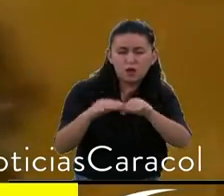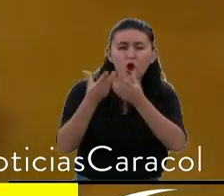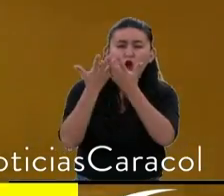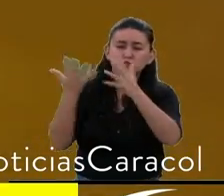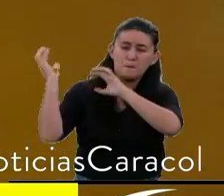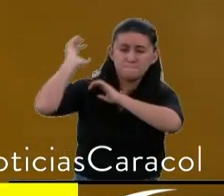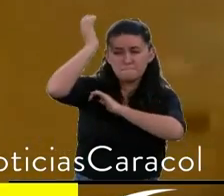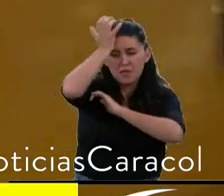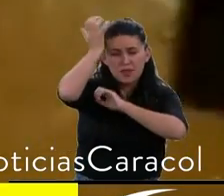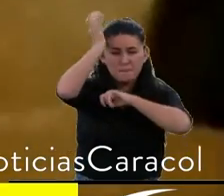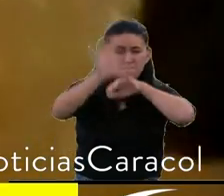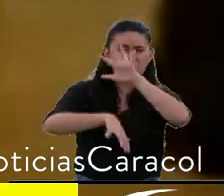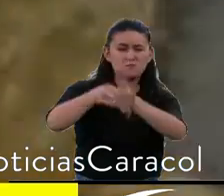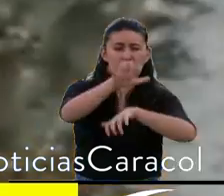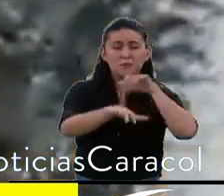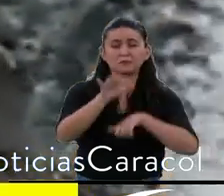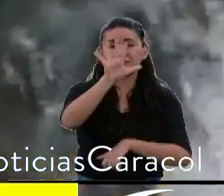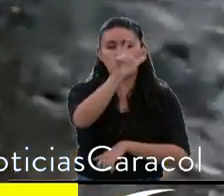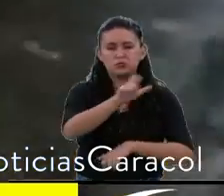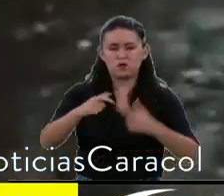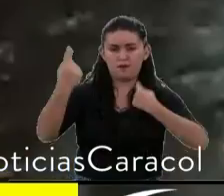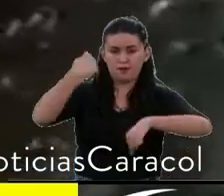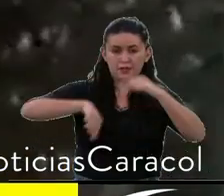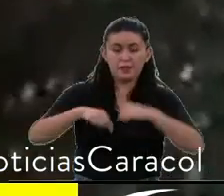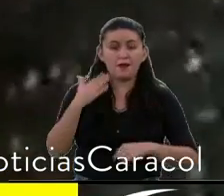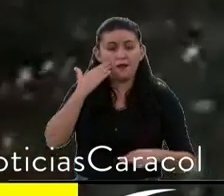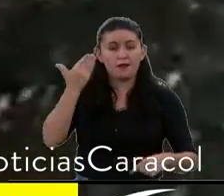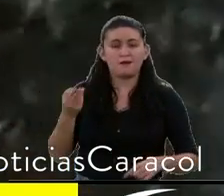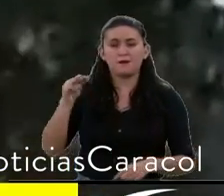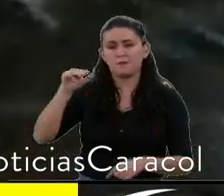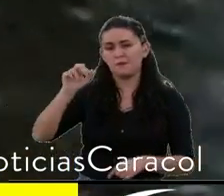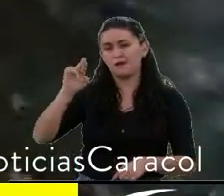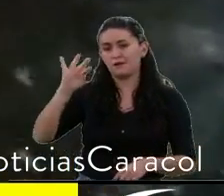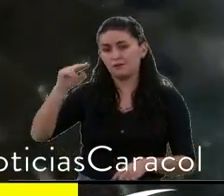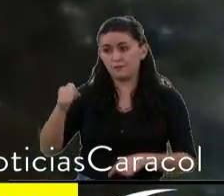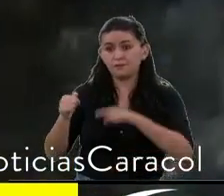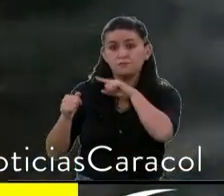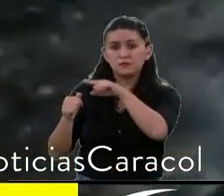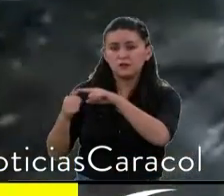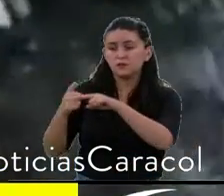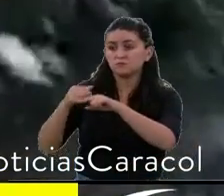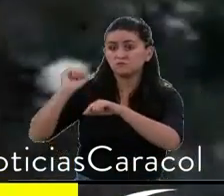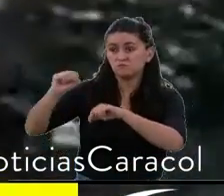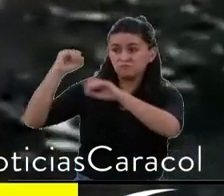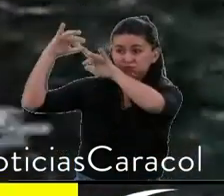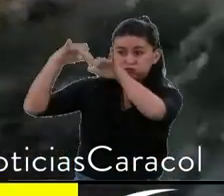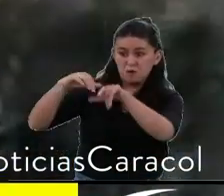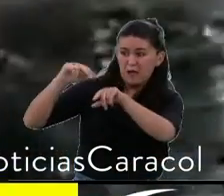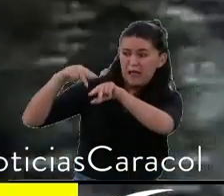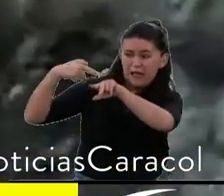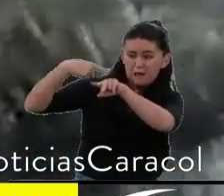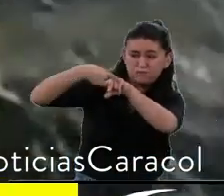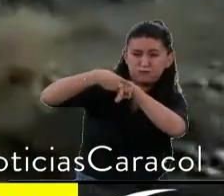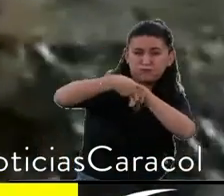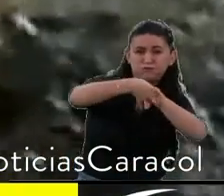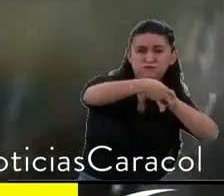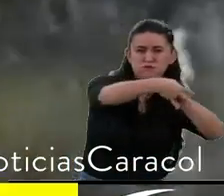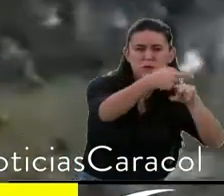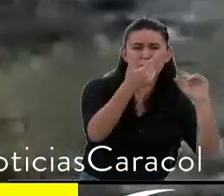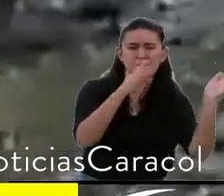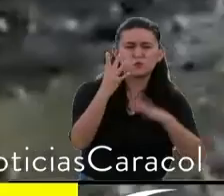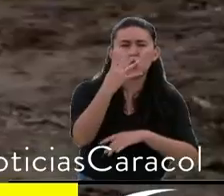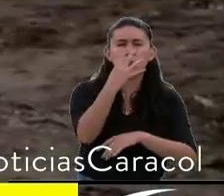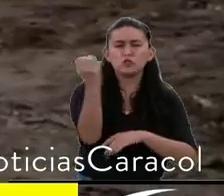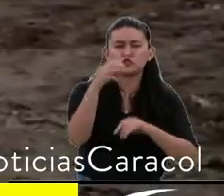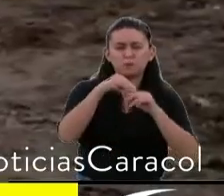personas resultaron heridas. Dentro de ellas tenemos a la señora Marta, una señora que fue arrastrada por la corriente del agua cerca de unos